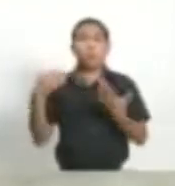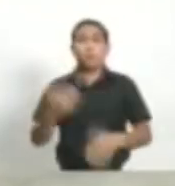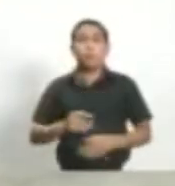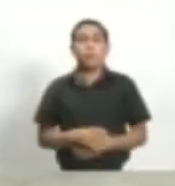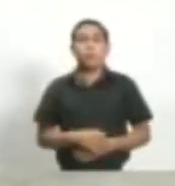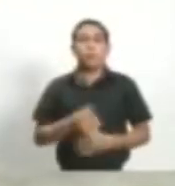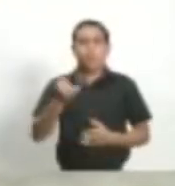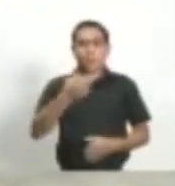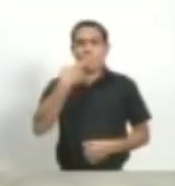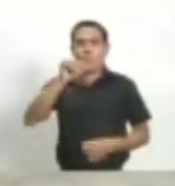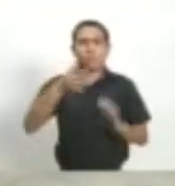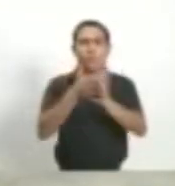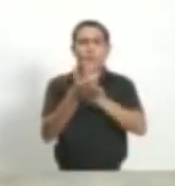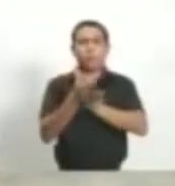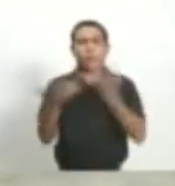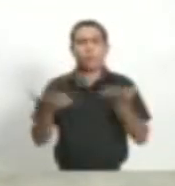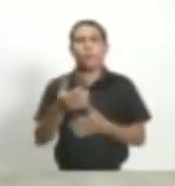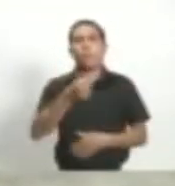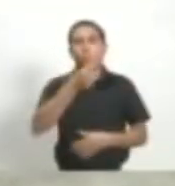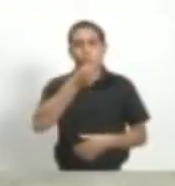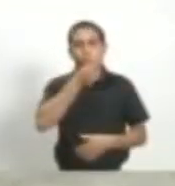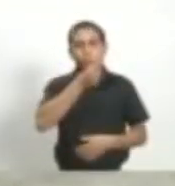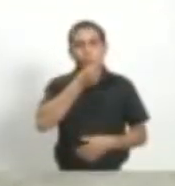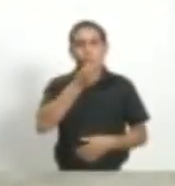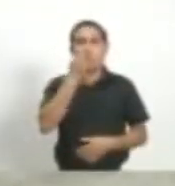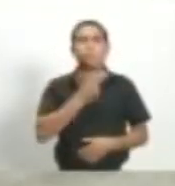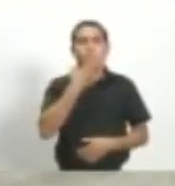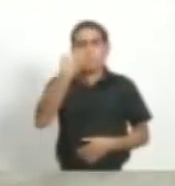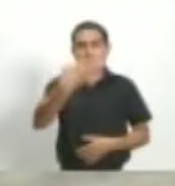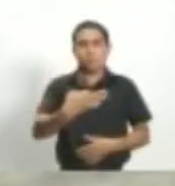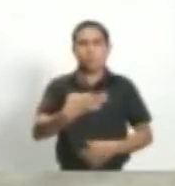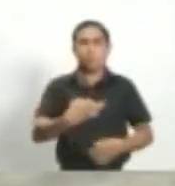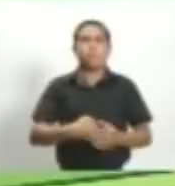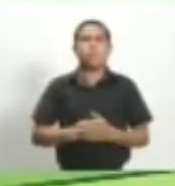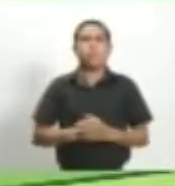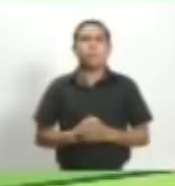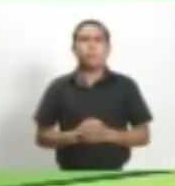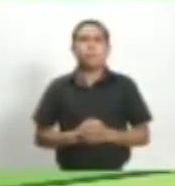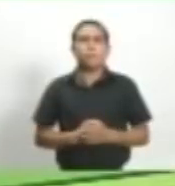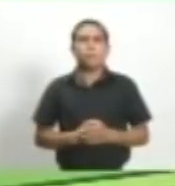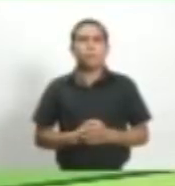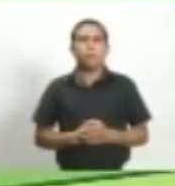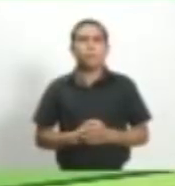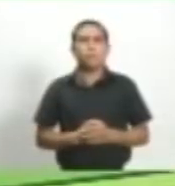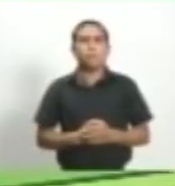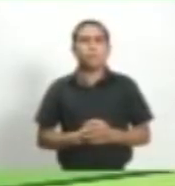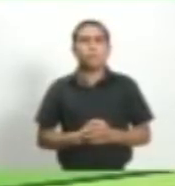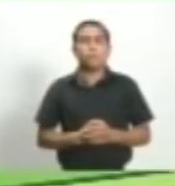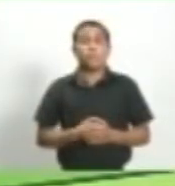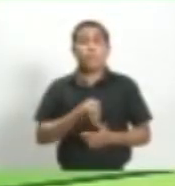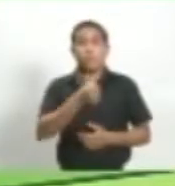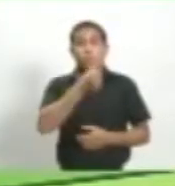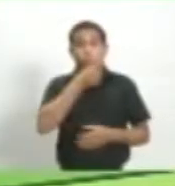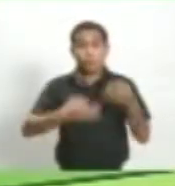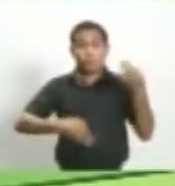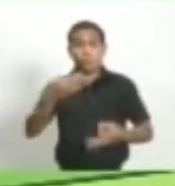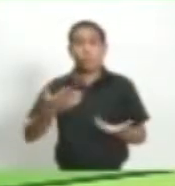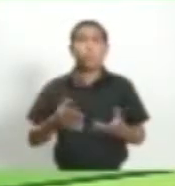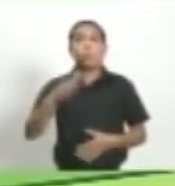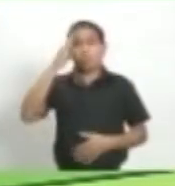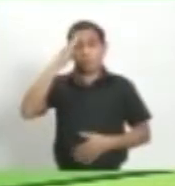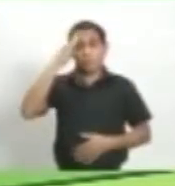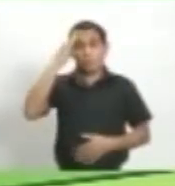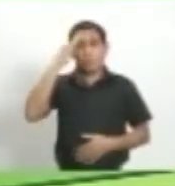información desde Riohacha, con Yuri Reales Magdaniel, las noticias, un compromiso con la verdad. Y en noticias judiciales, en operativos de la policía